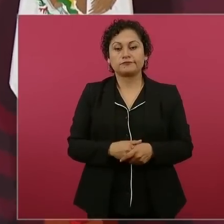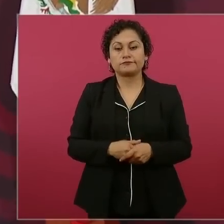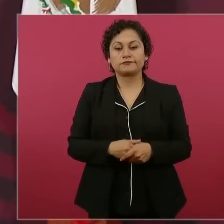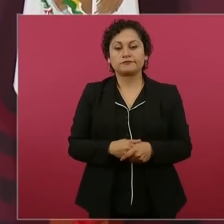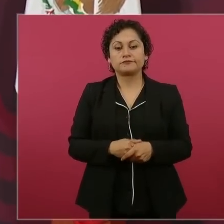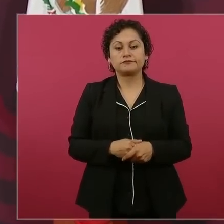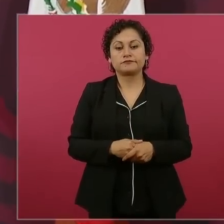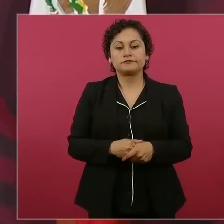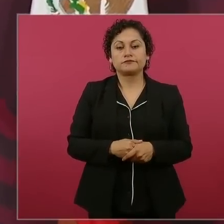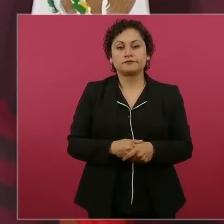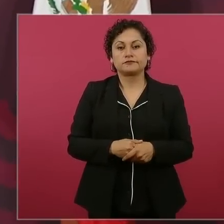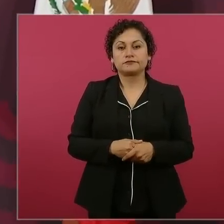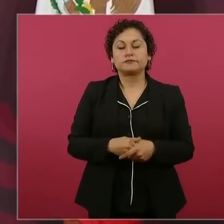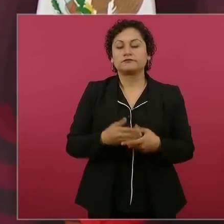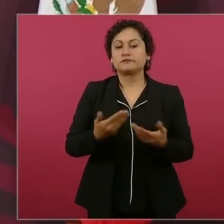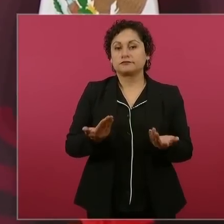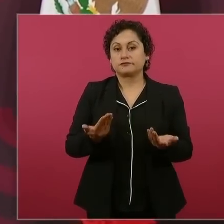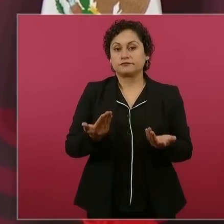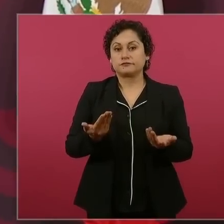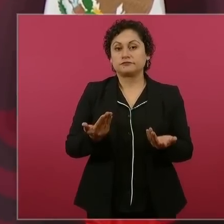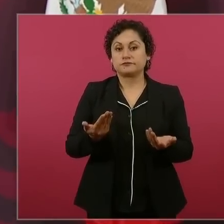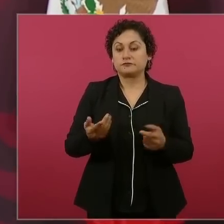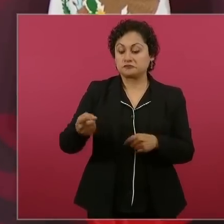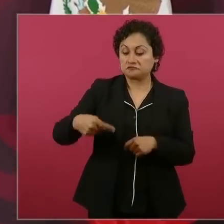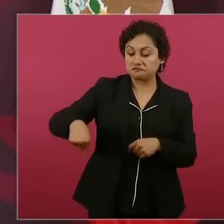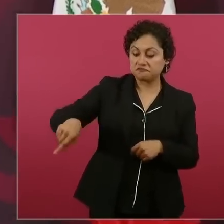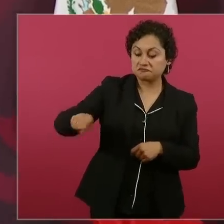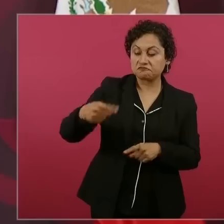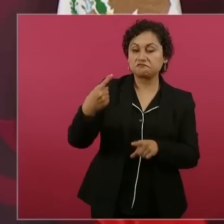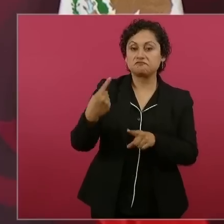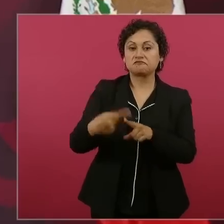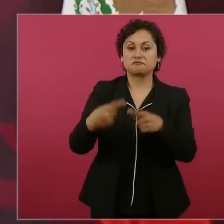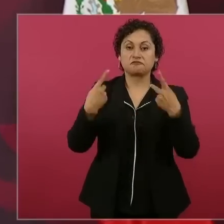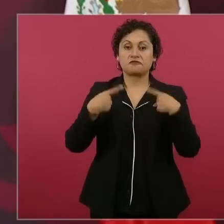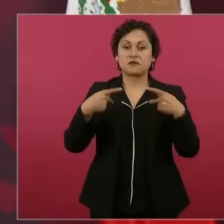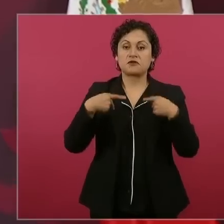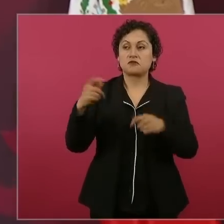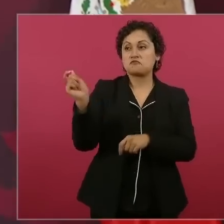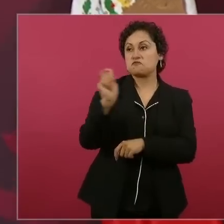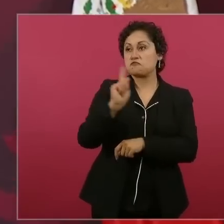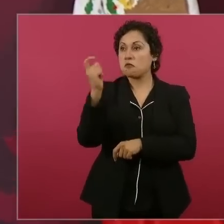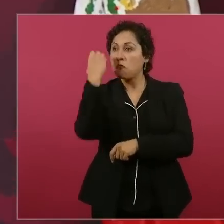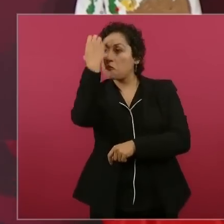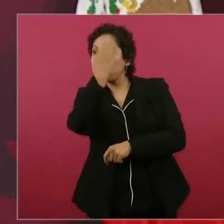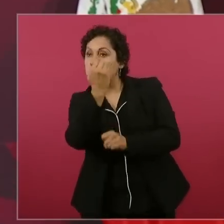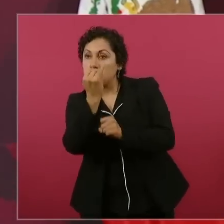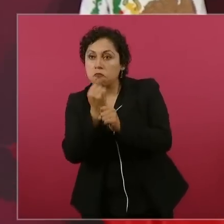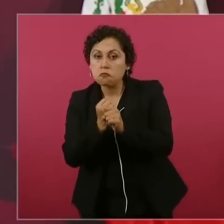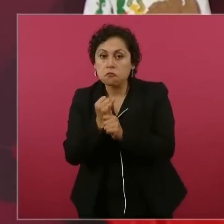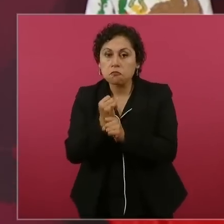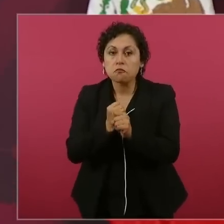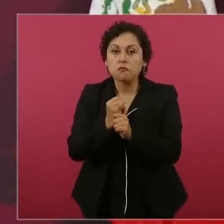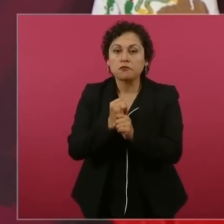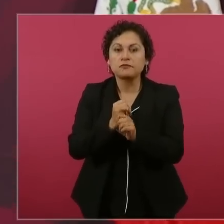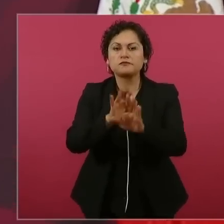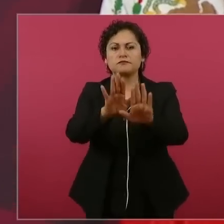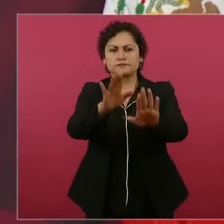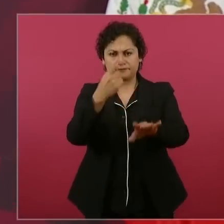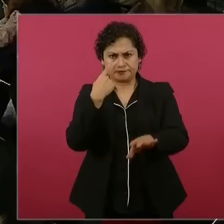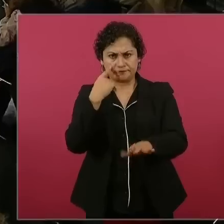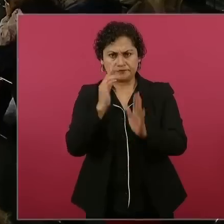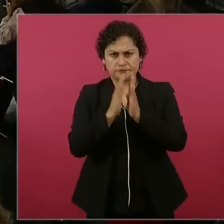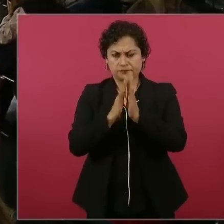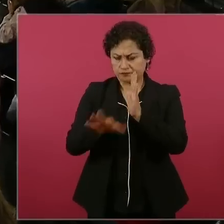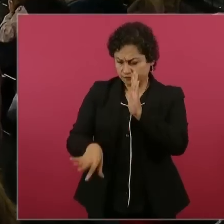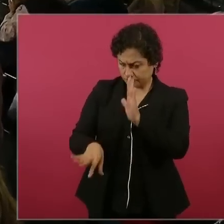Los expertos, los analistas. Pero, ¿por qué no pones el resultado de